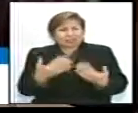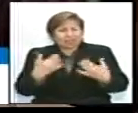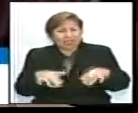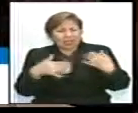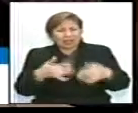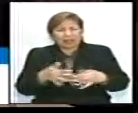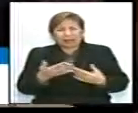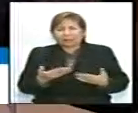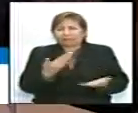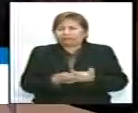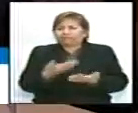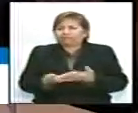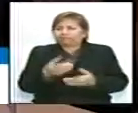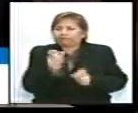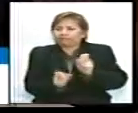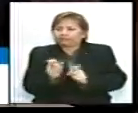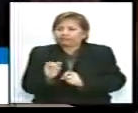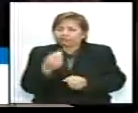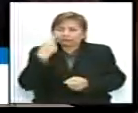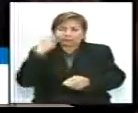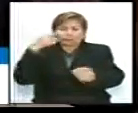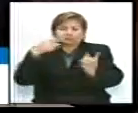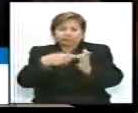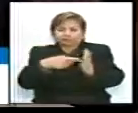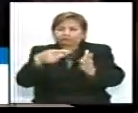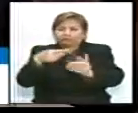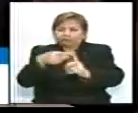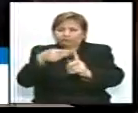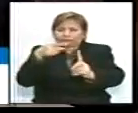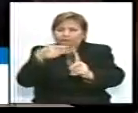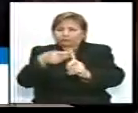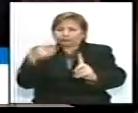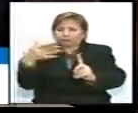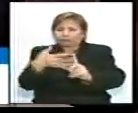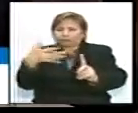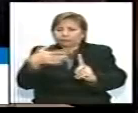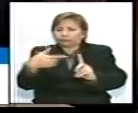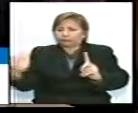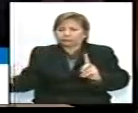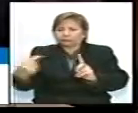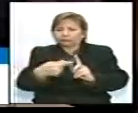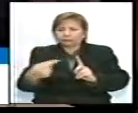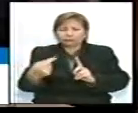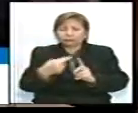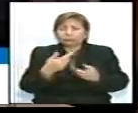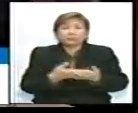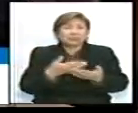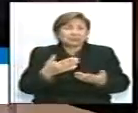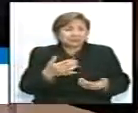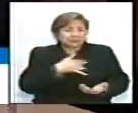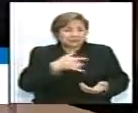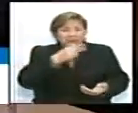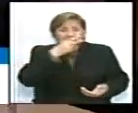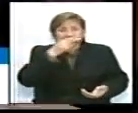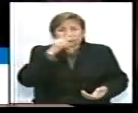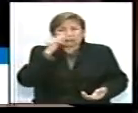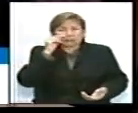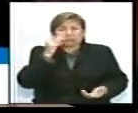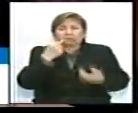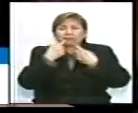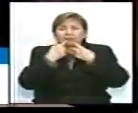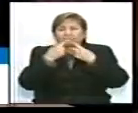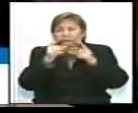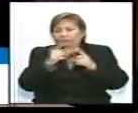grave, existiendo víctimas que lo han sindicado de manera directa de violación en estado de inconsciencia. Es más, ha sido